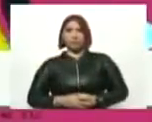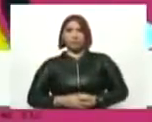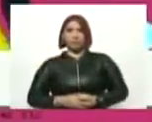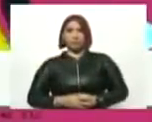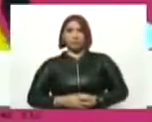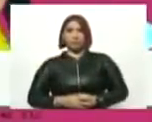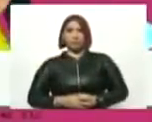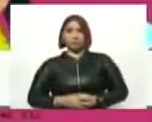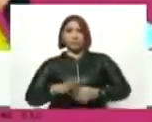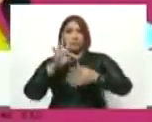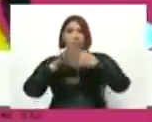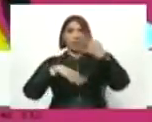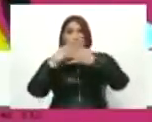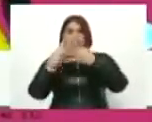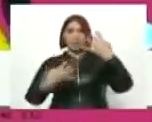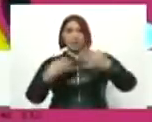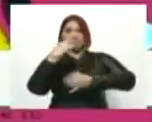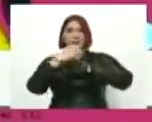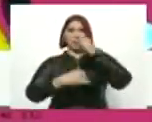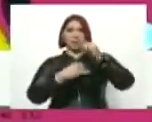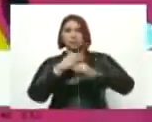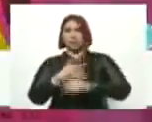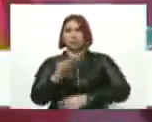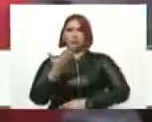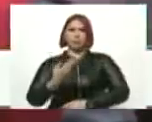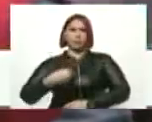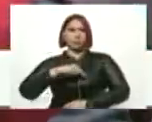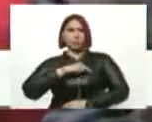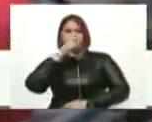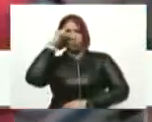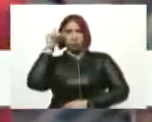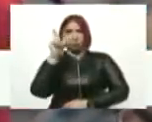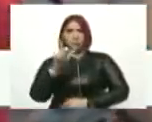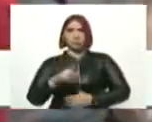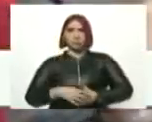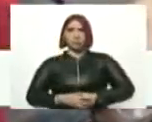La agenda internacional, fundamental para nosotros.